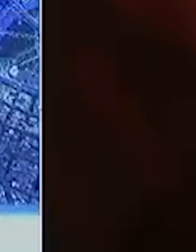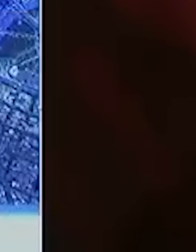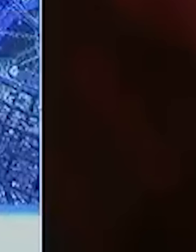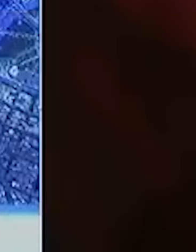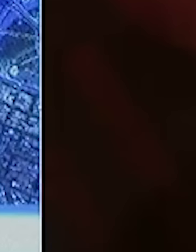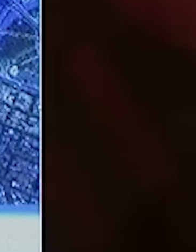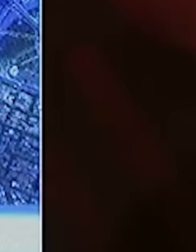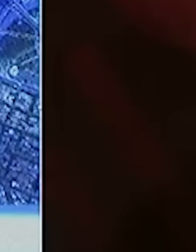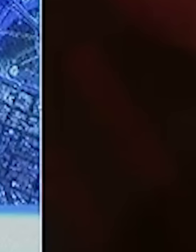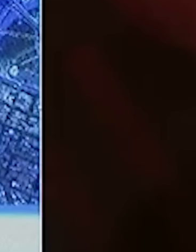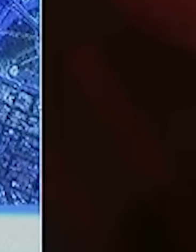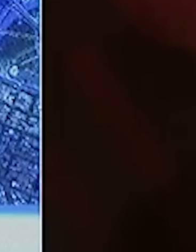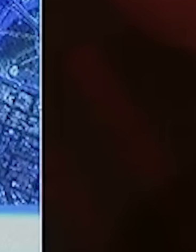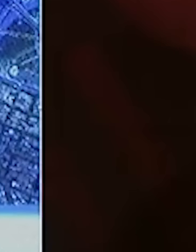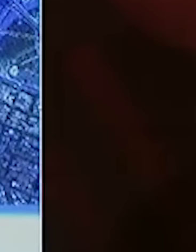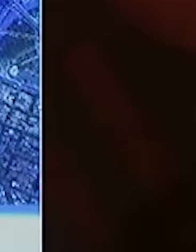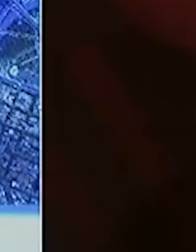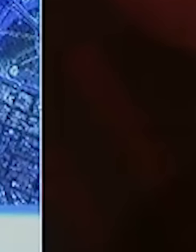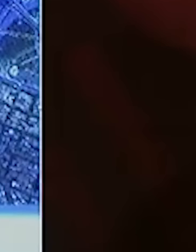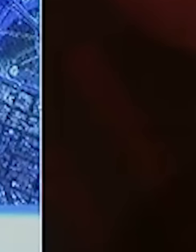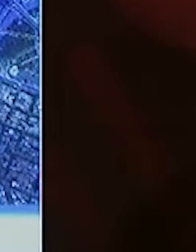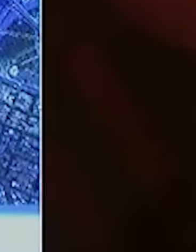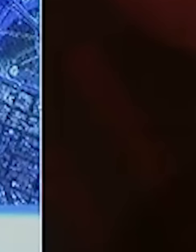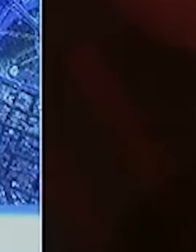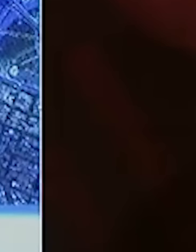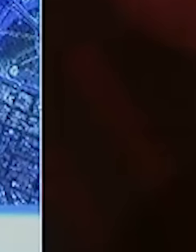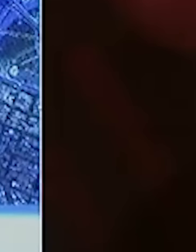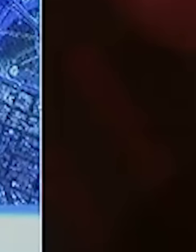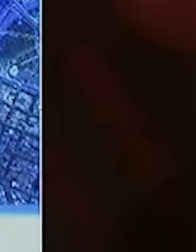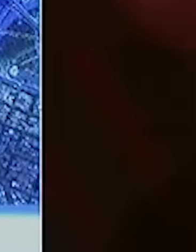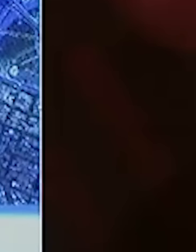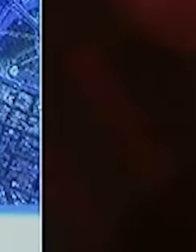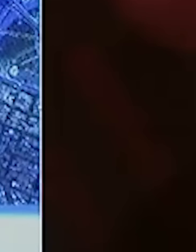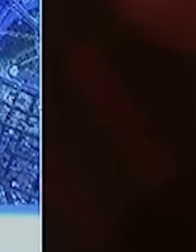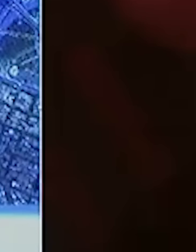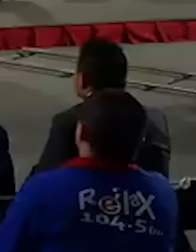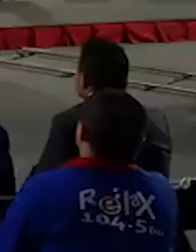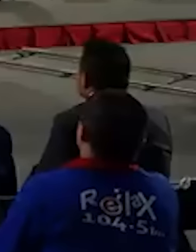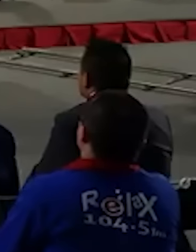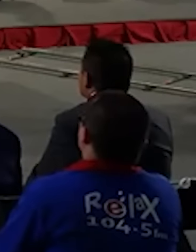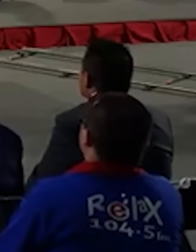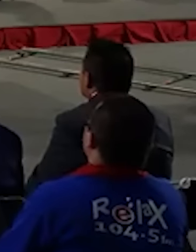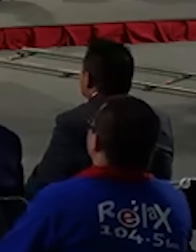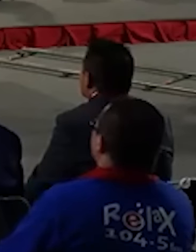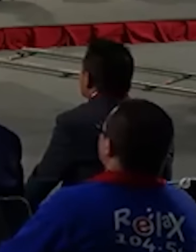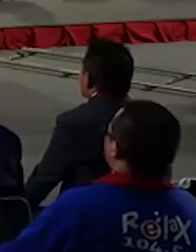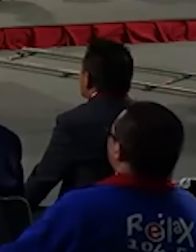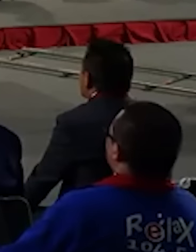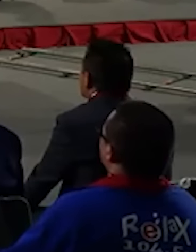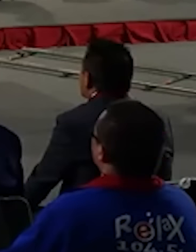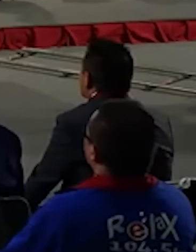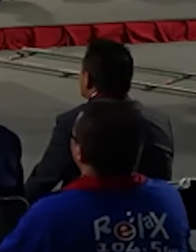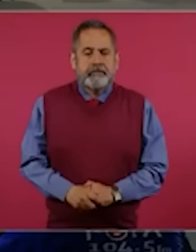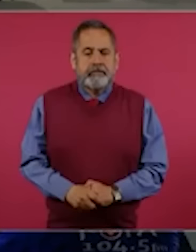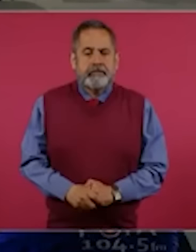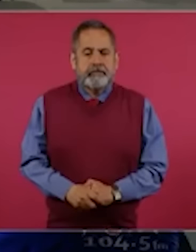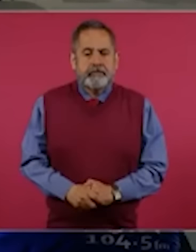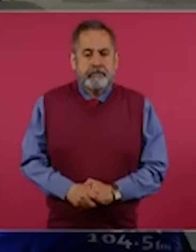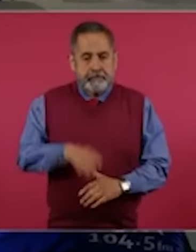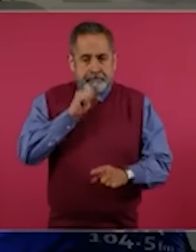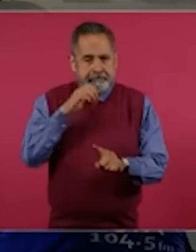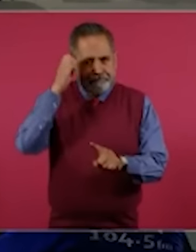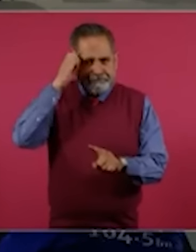se desplanta donde había otro estacionamiento. Ese estacionamiento se convierte en un espacio para mostrar la riqueza